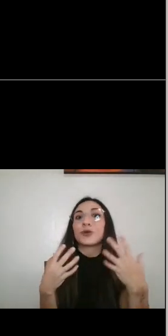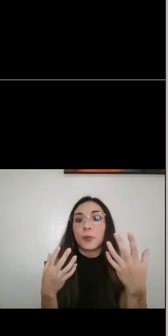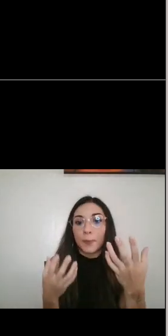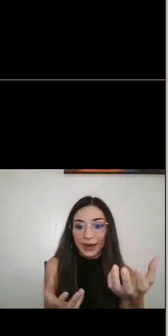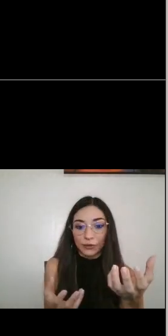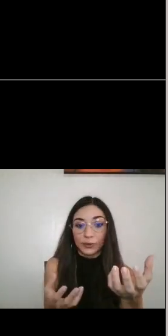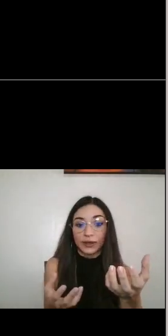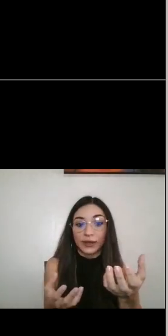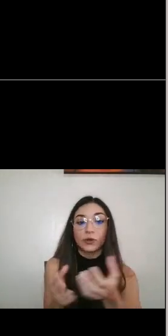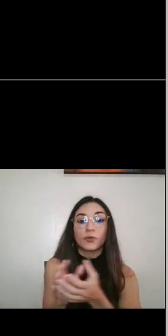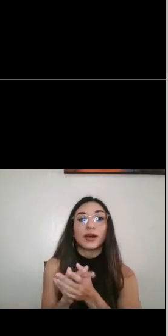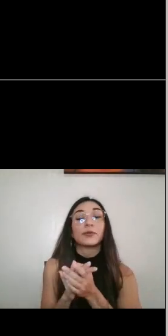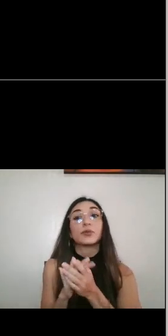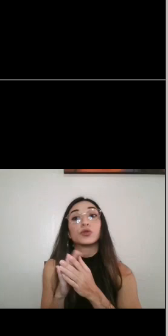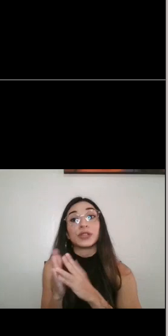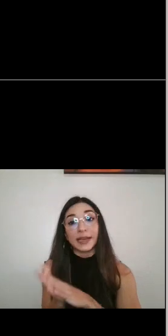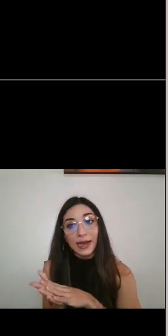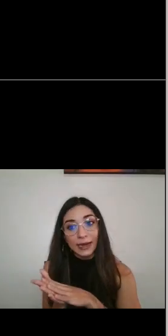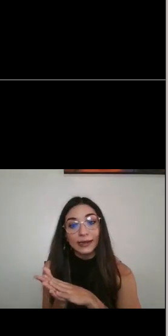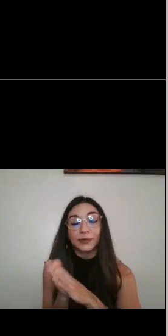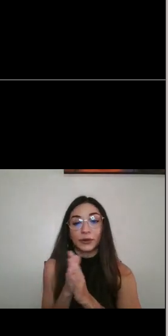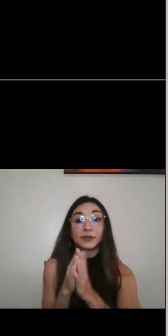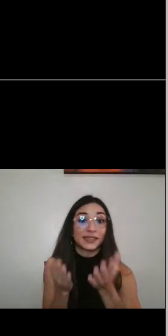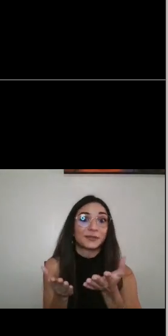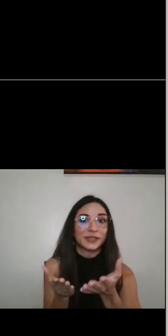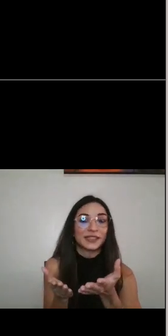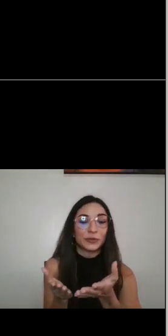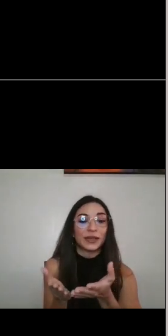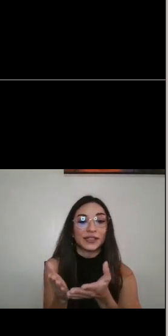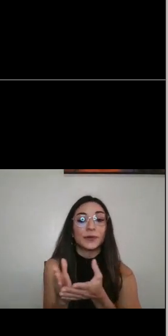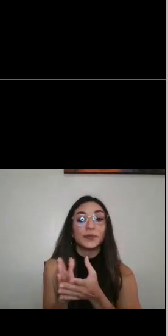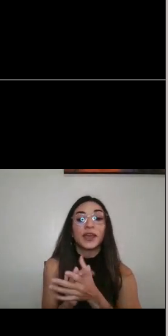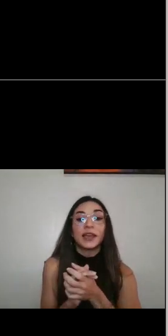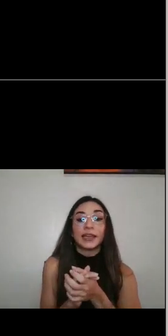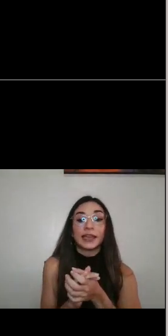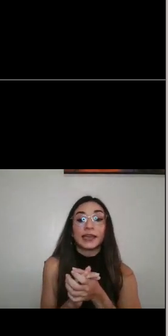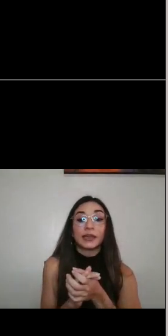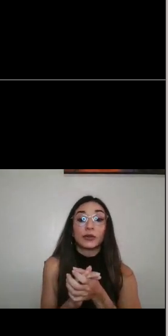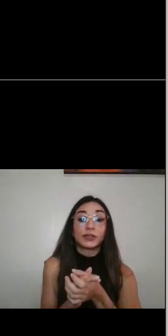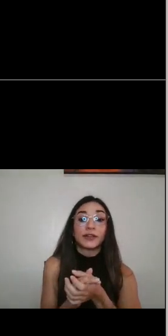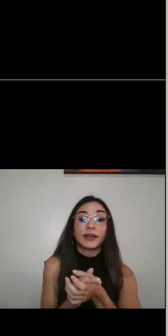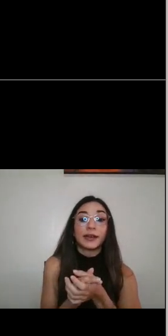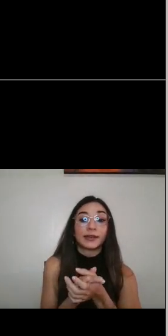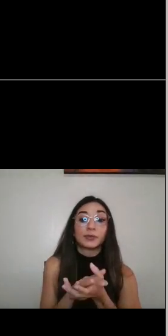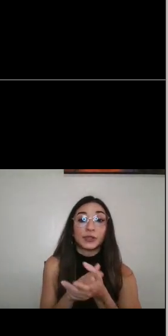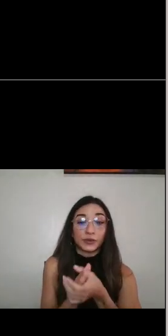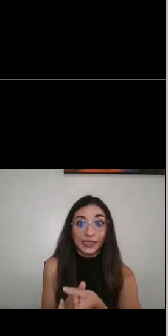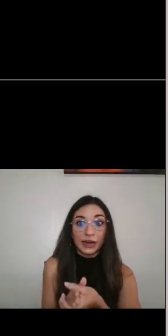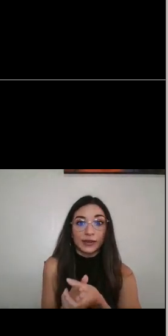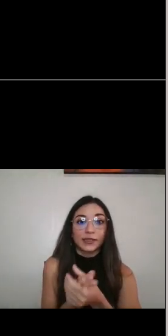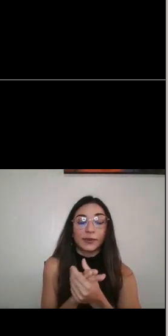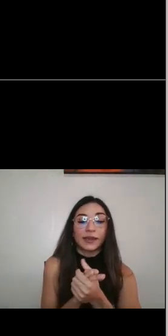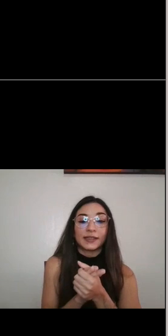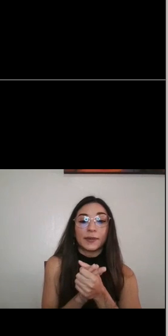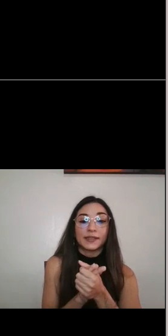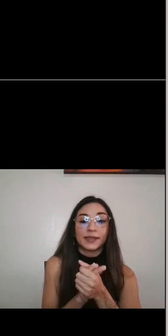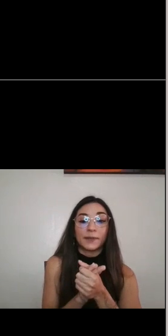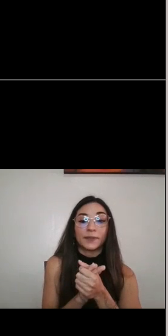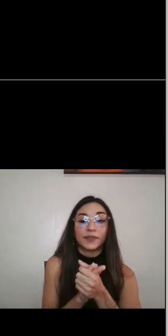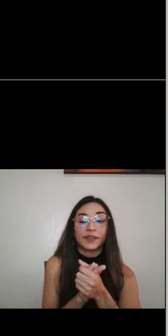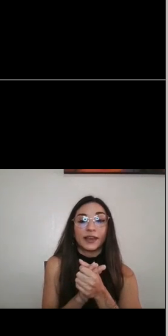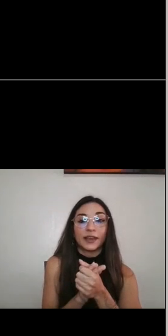más complejos, ¿verdad? Como cambios musicales, por eso es que hacemos estimulación, e inclusive transposición de sílabas, también es